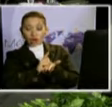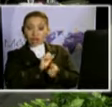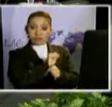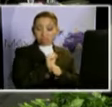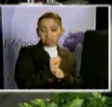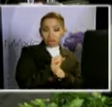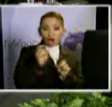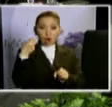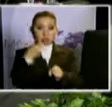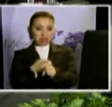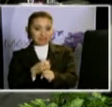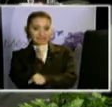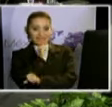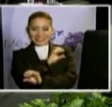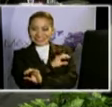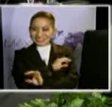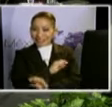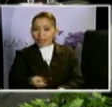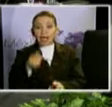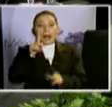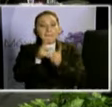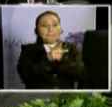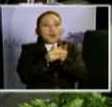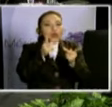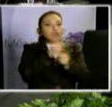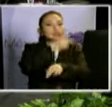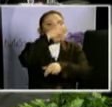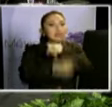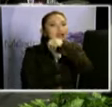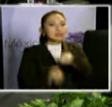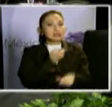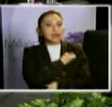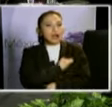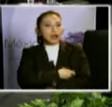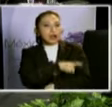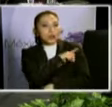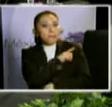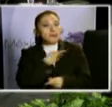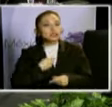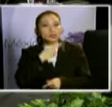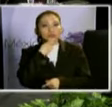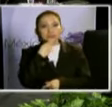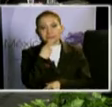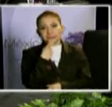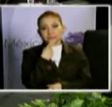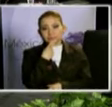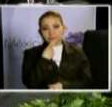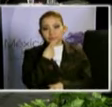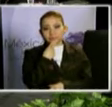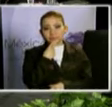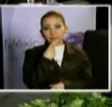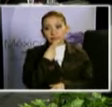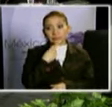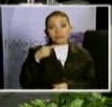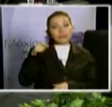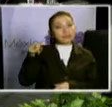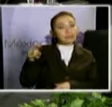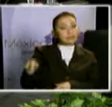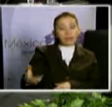ni drogas duras. Hay productos que son dañinos a la salud de quien los consuma y que